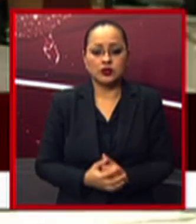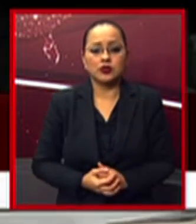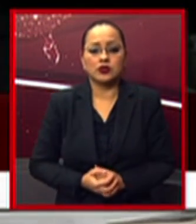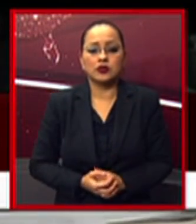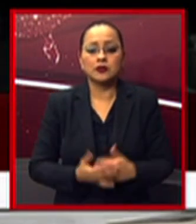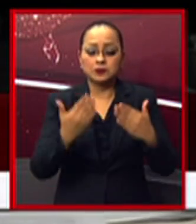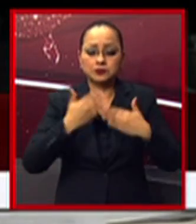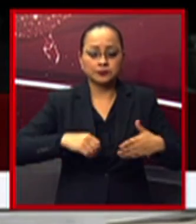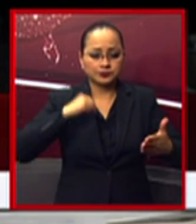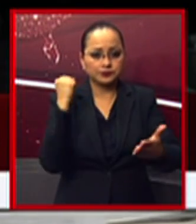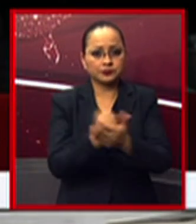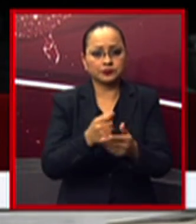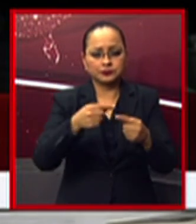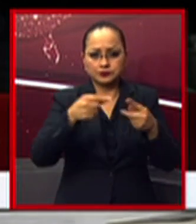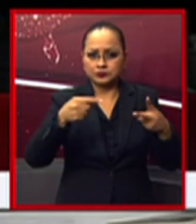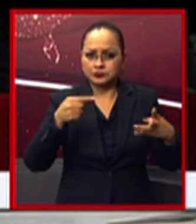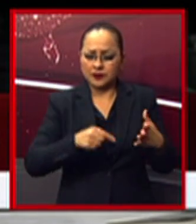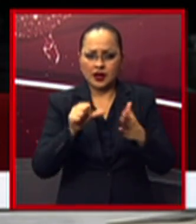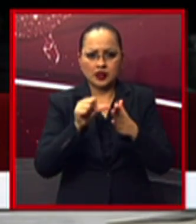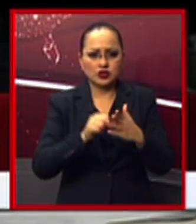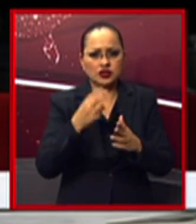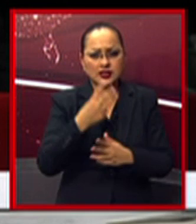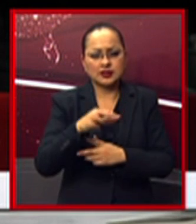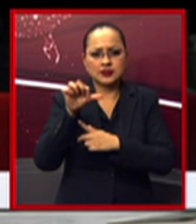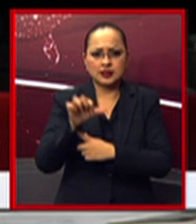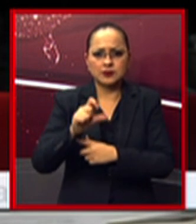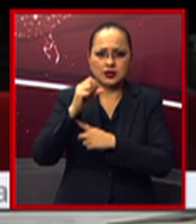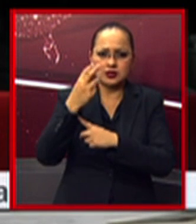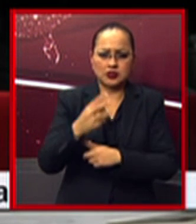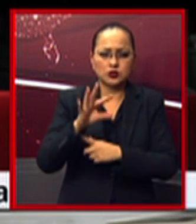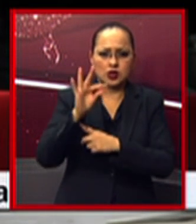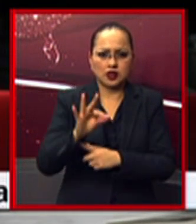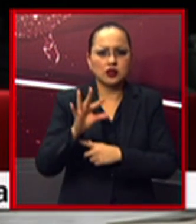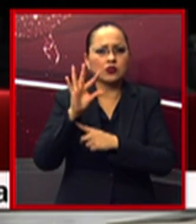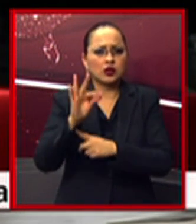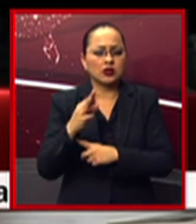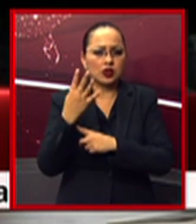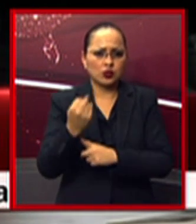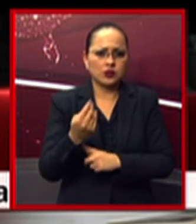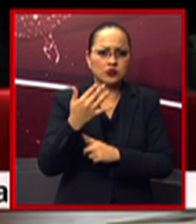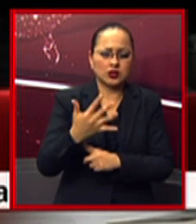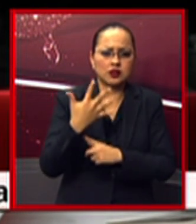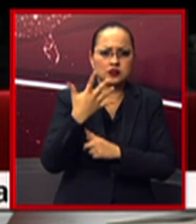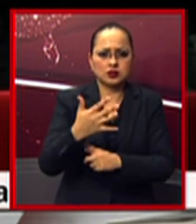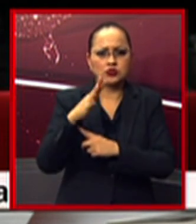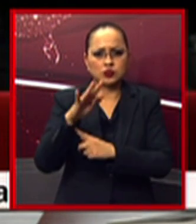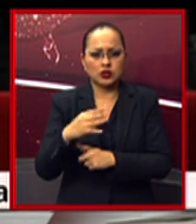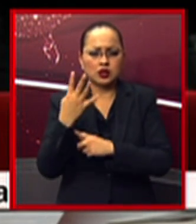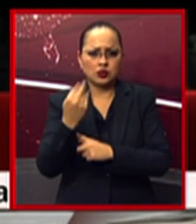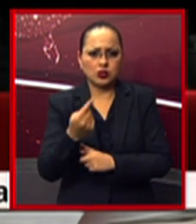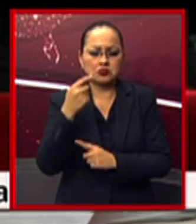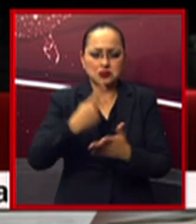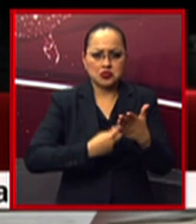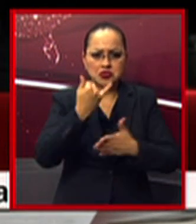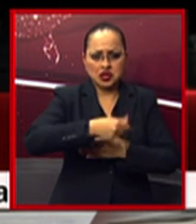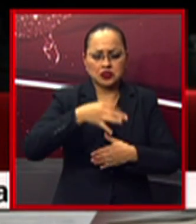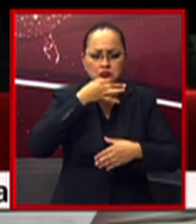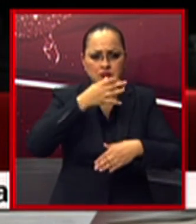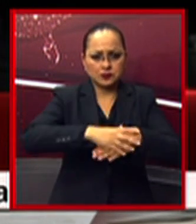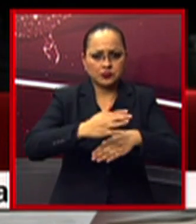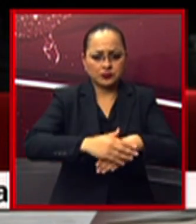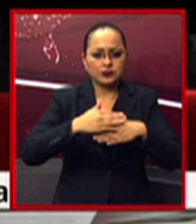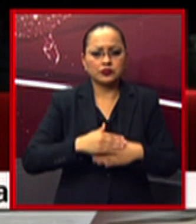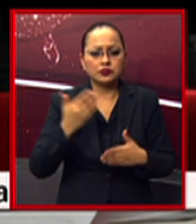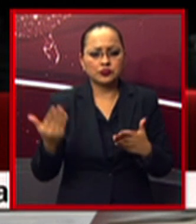En consecuencia, quedan aprobados los artículos 3, 16, 23, 40, 49, 55 y 59 del proyecto de decreto.